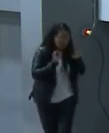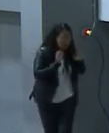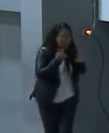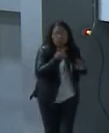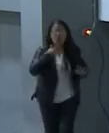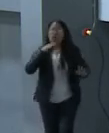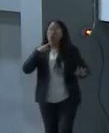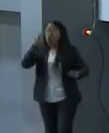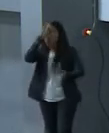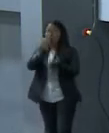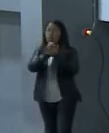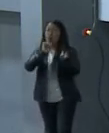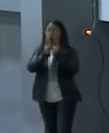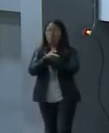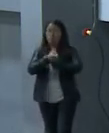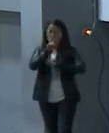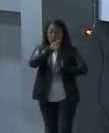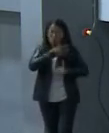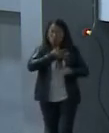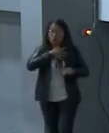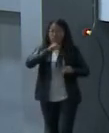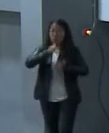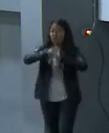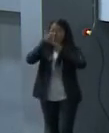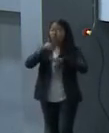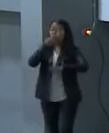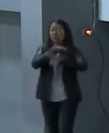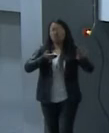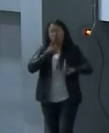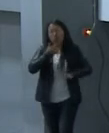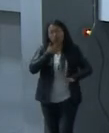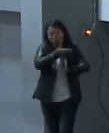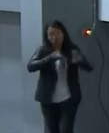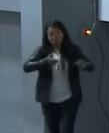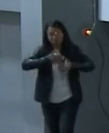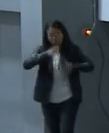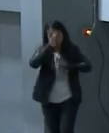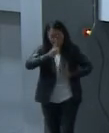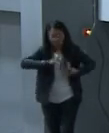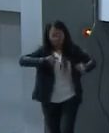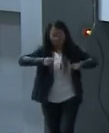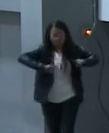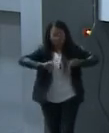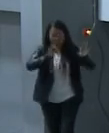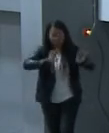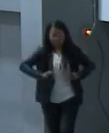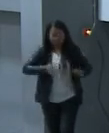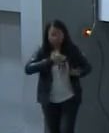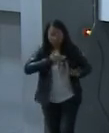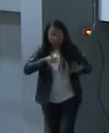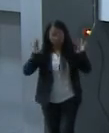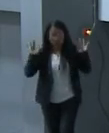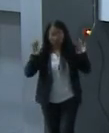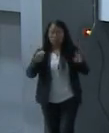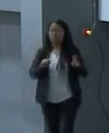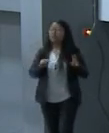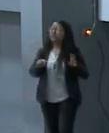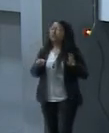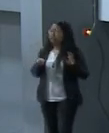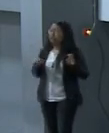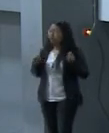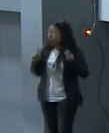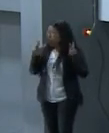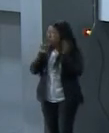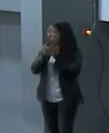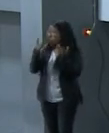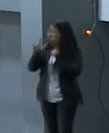opinión. Ahí el rector exigió, y está en su derecho de exigirlo, dijo, exijo que se respete mi derecho a administrar. Y creo que nadie lo ponía en duda, obviamente ese